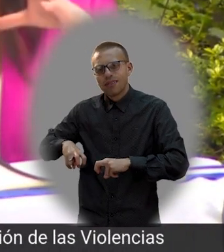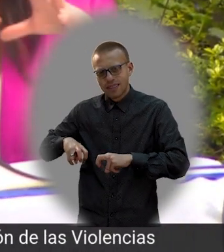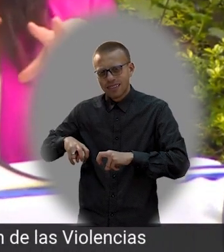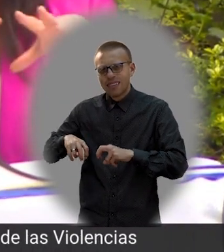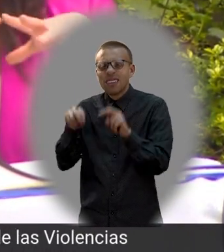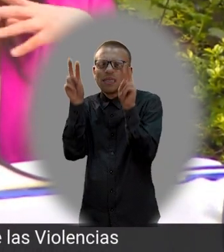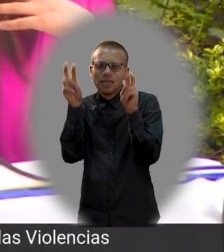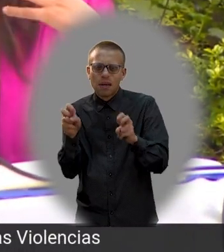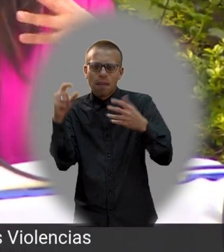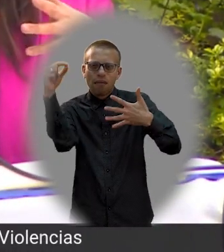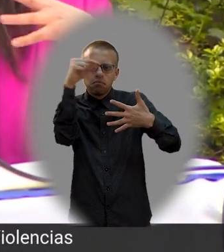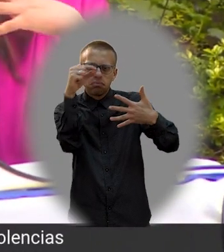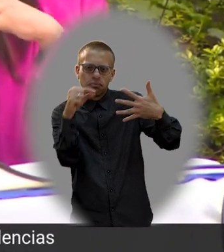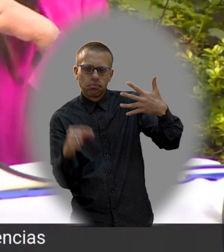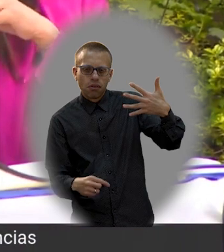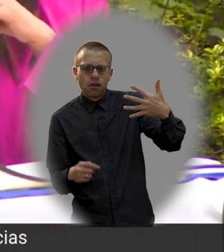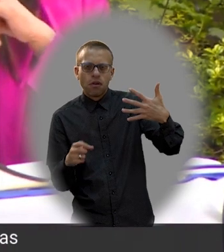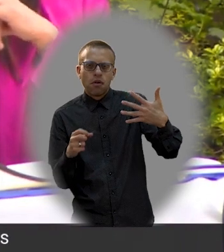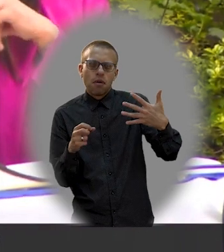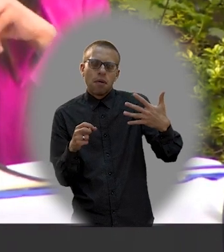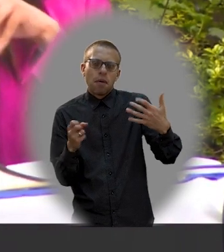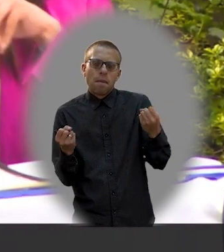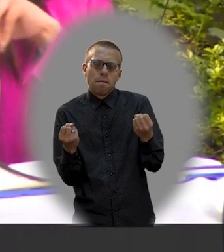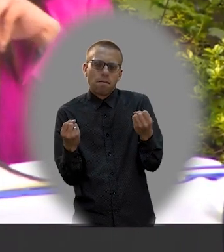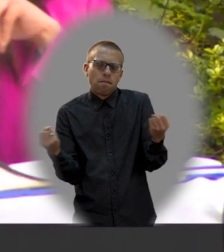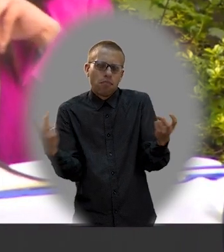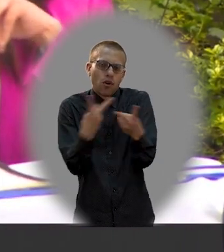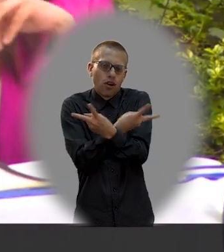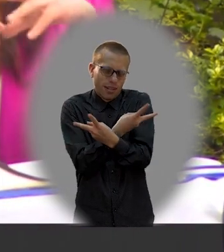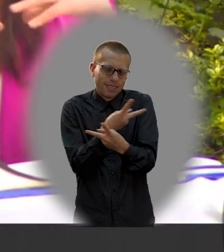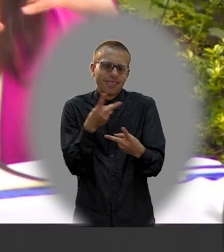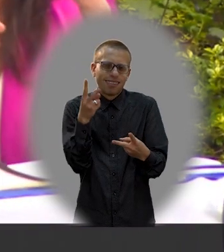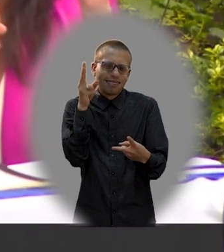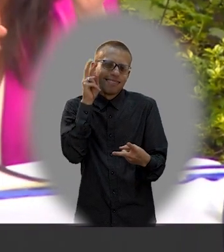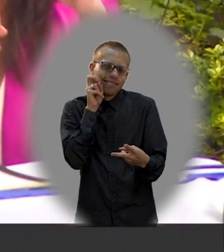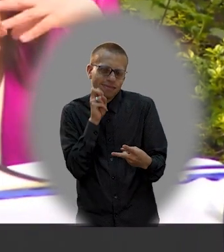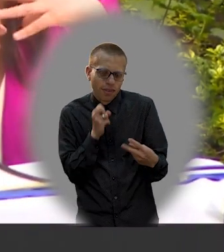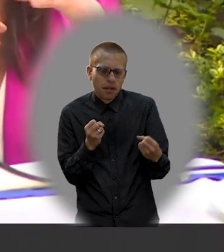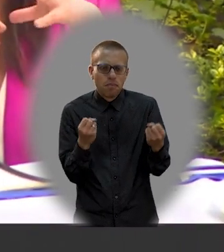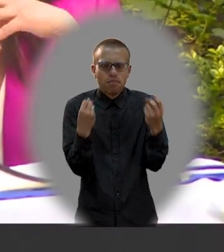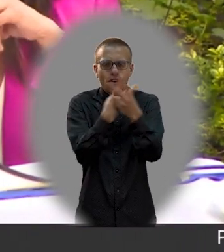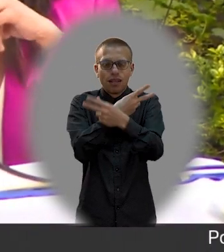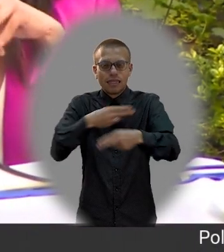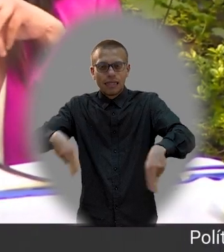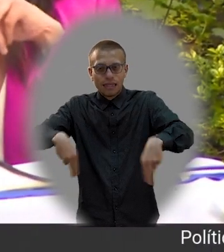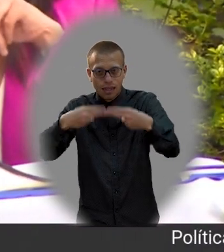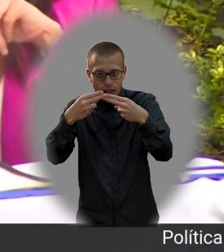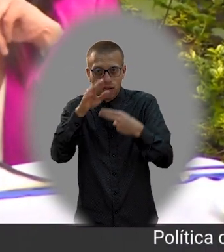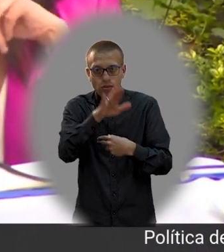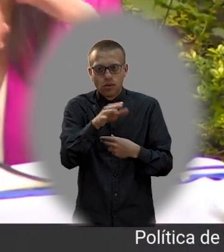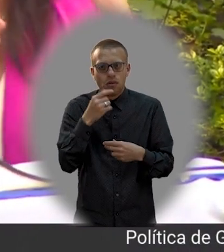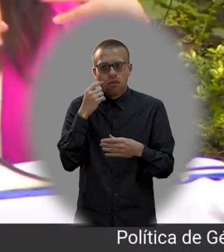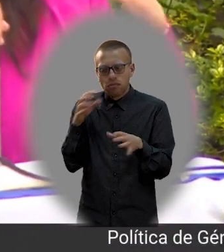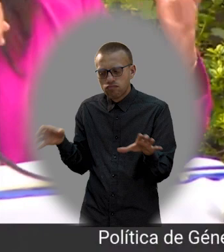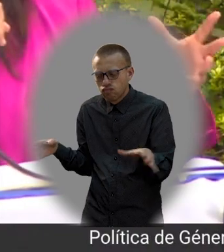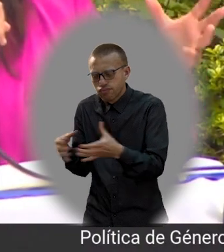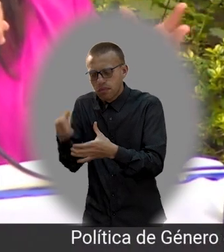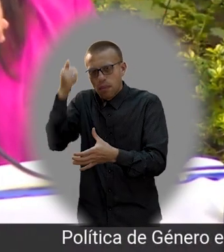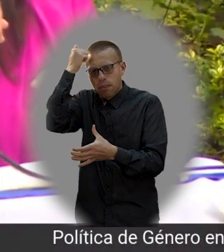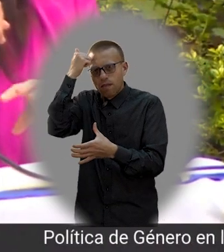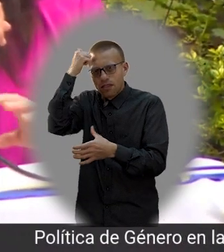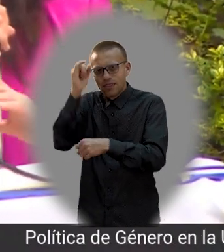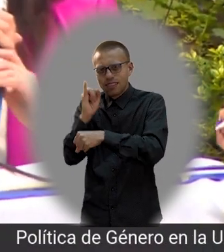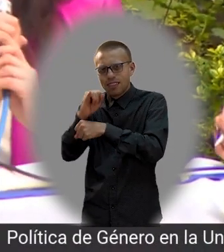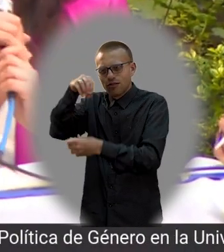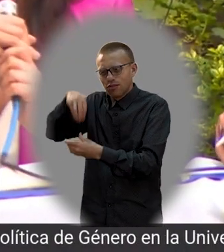las Violencias Basadas en Género y Violencias Sexuales en la Universidad Nacional de Colombia, junto con otras profesoras de la misma institución. Yo, además